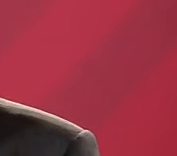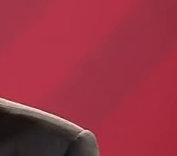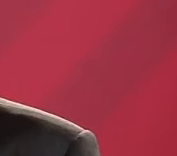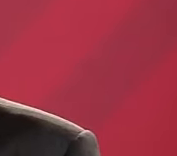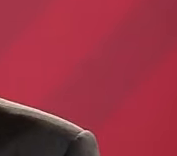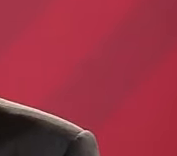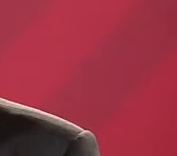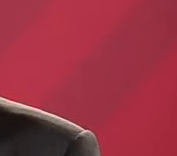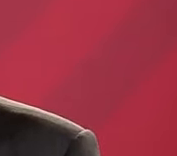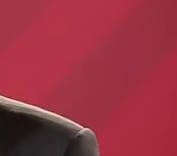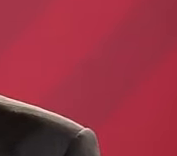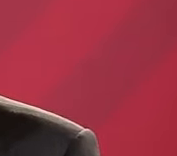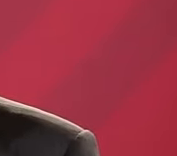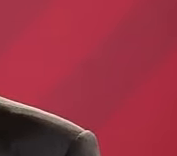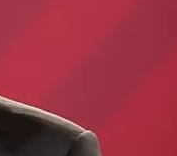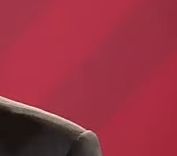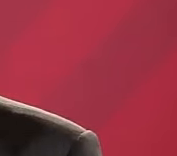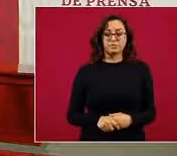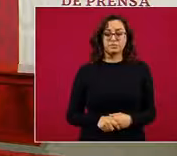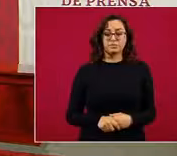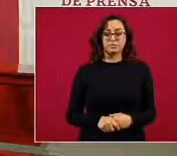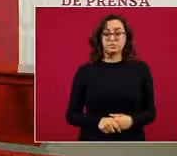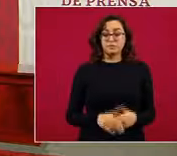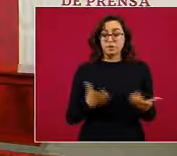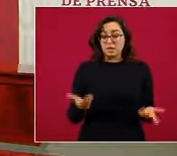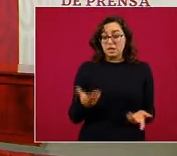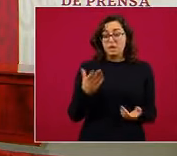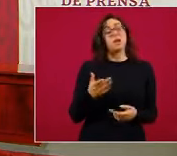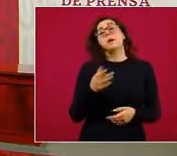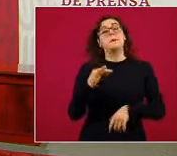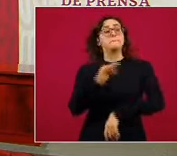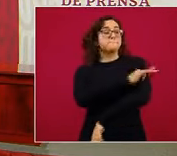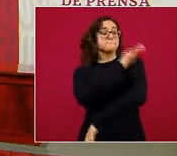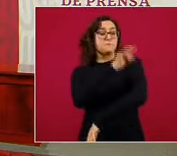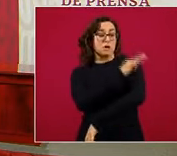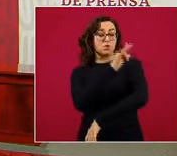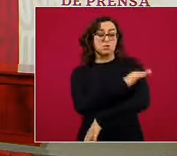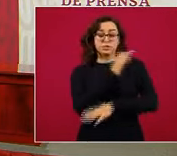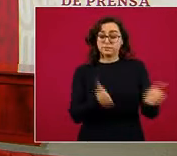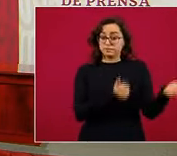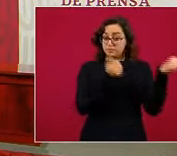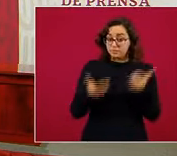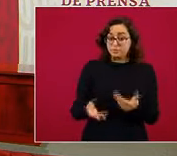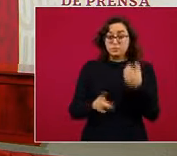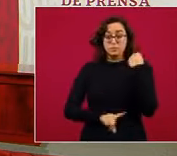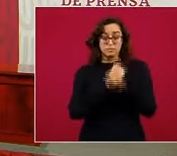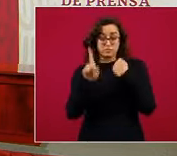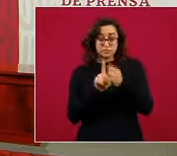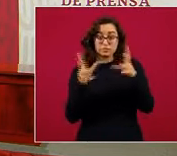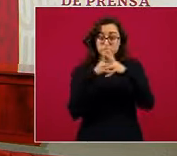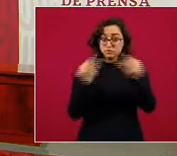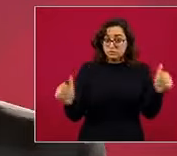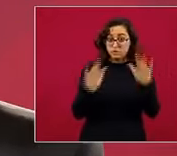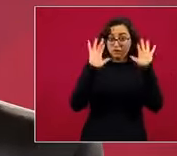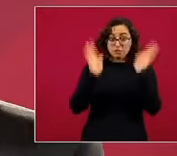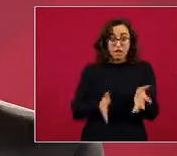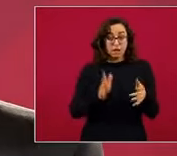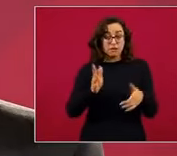lleguen las vacunas, no porque empiecen a llegar las vacunas, pensemos que ya se acabó el problema. Tendremos que seguir trabajando en